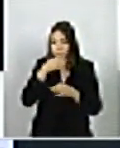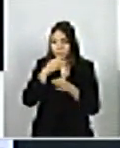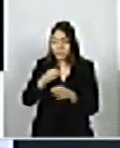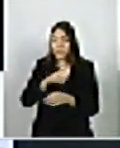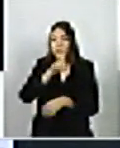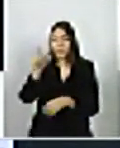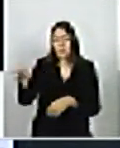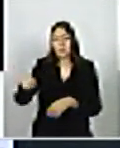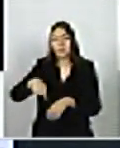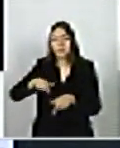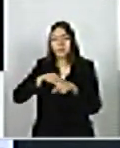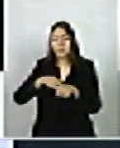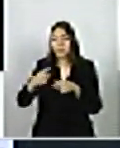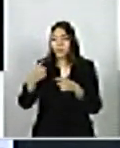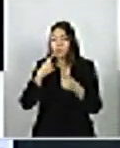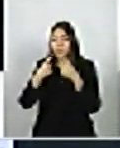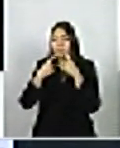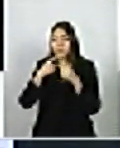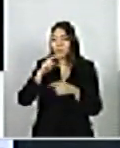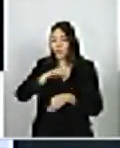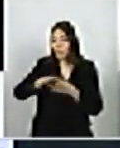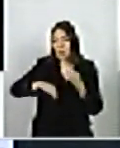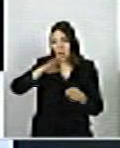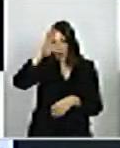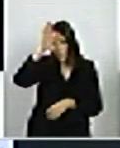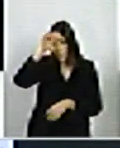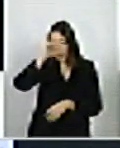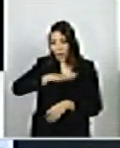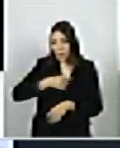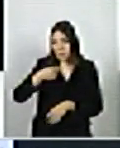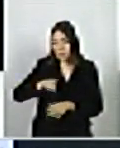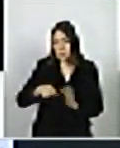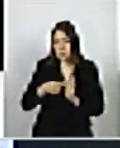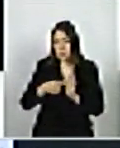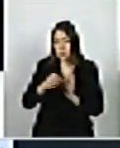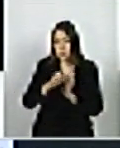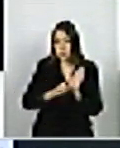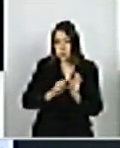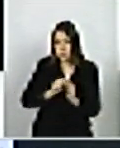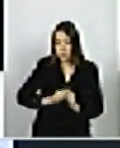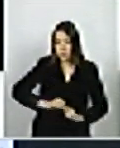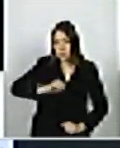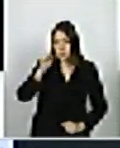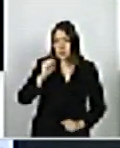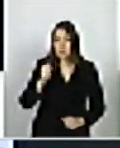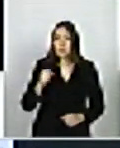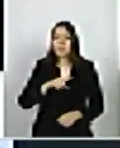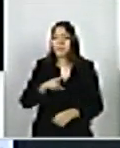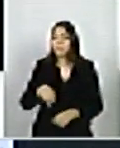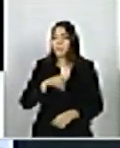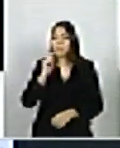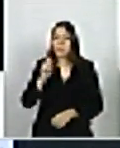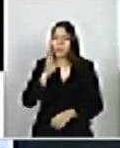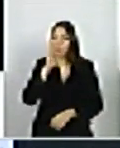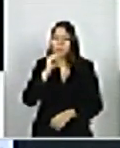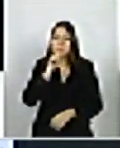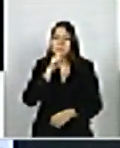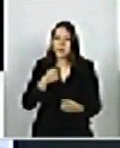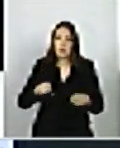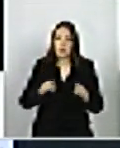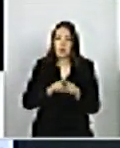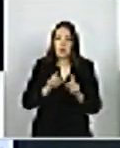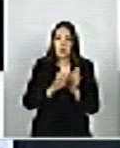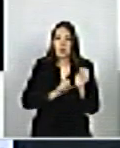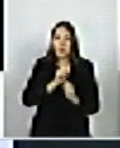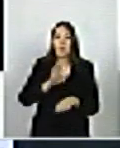toda disposición de la Constitución que no sea normativa tampoco es constitucional porque no es